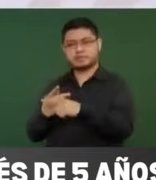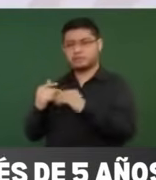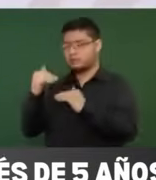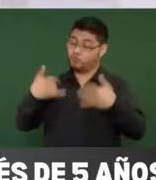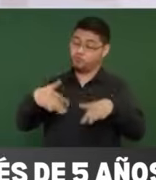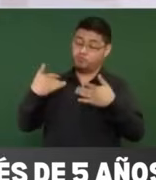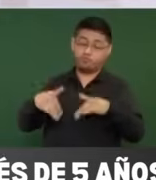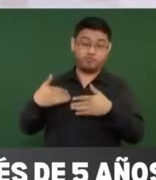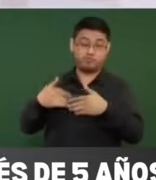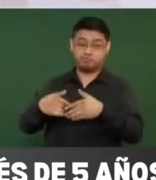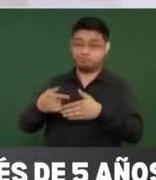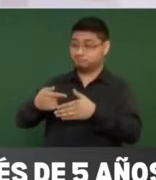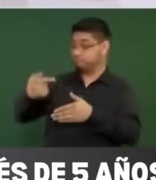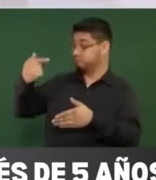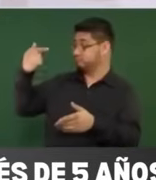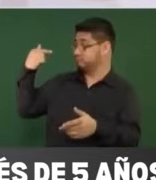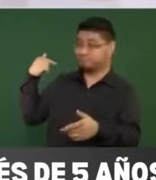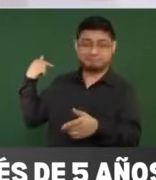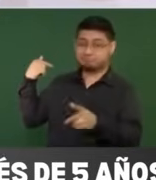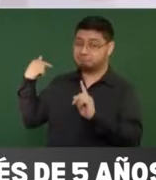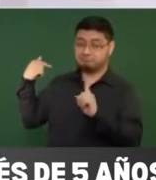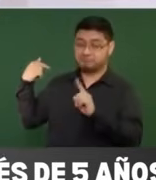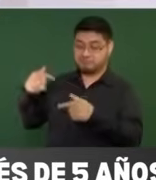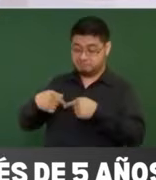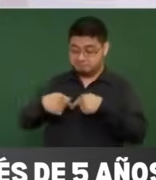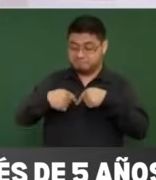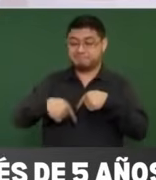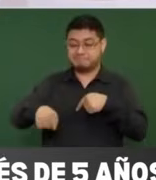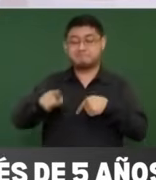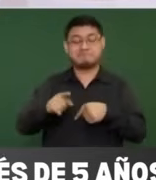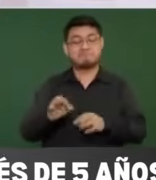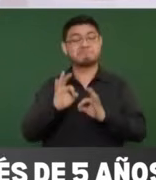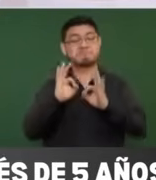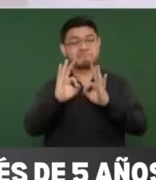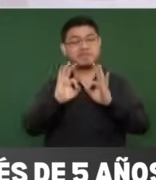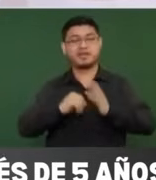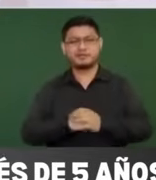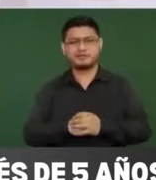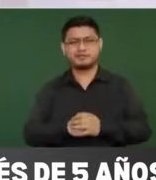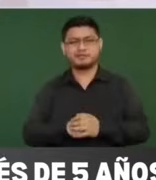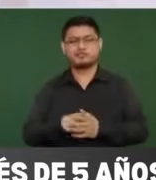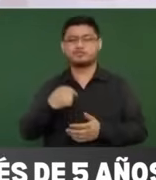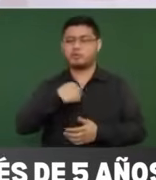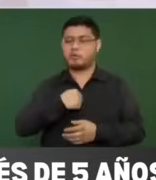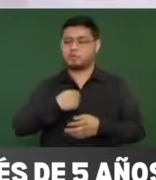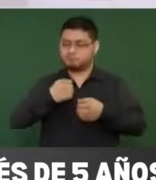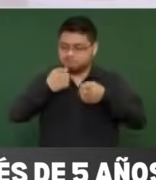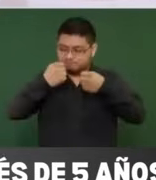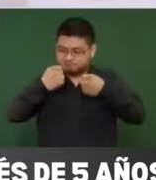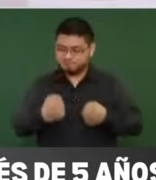no. Por eso confirmo de que